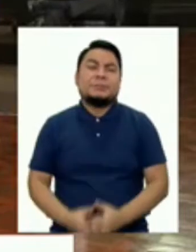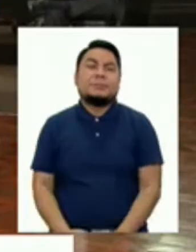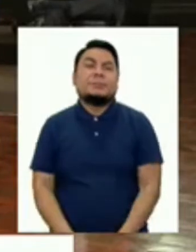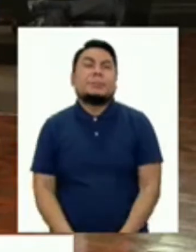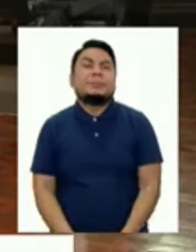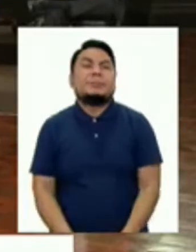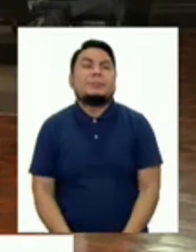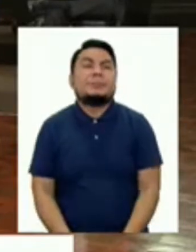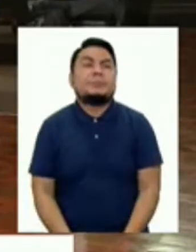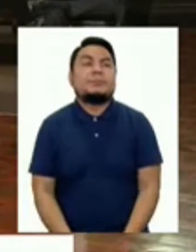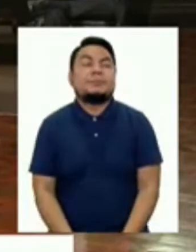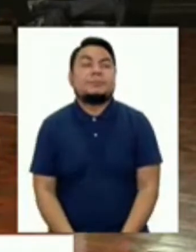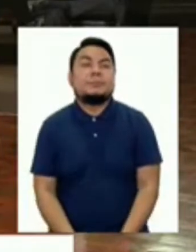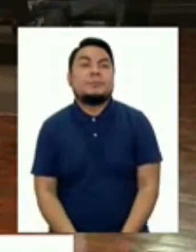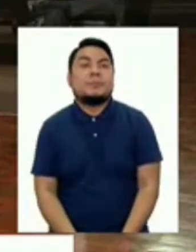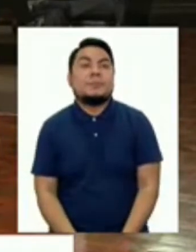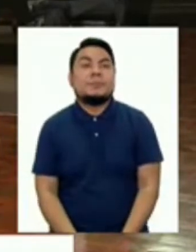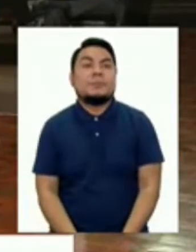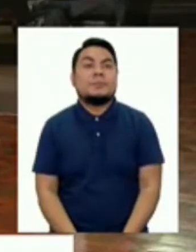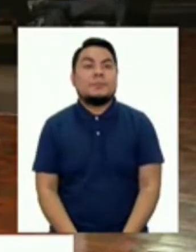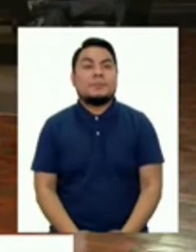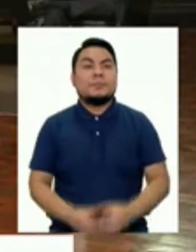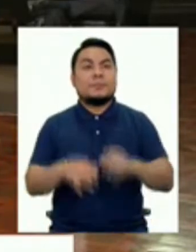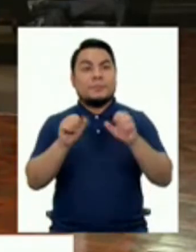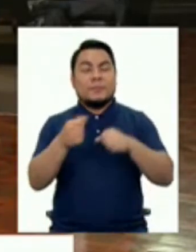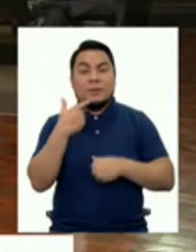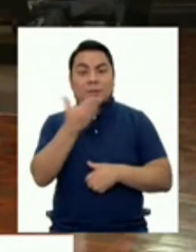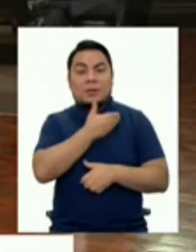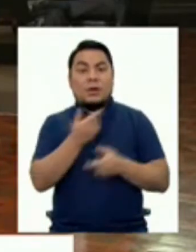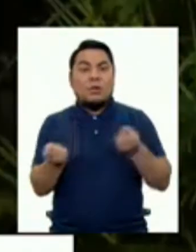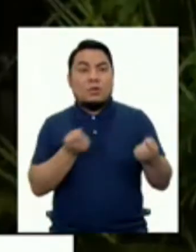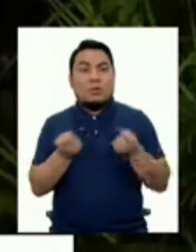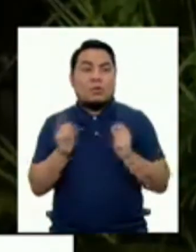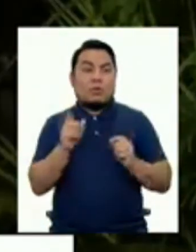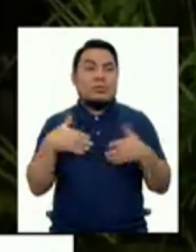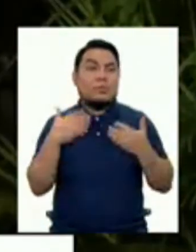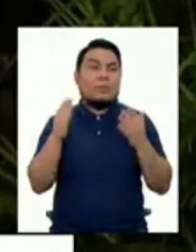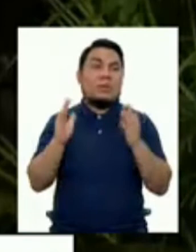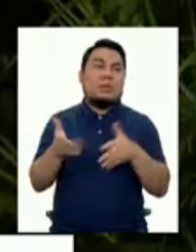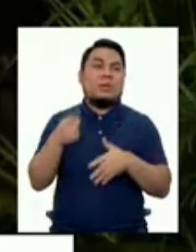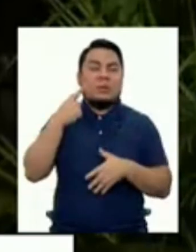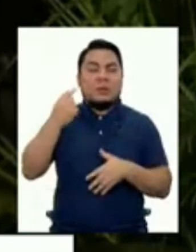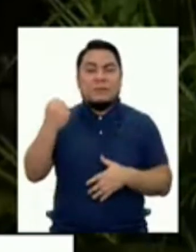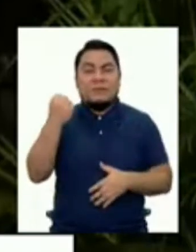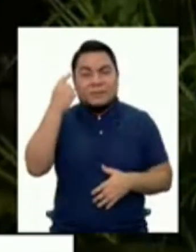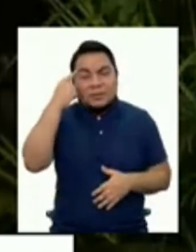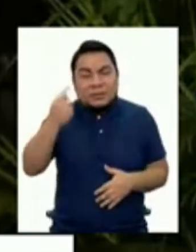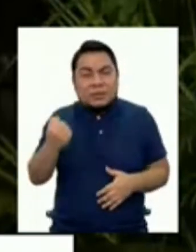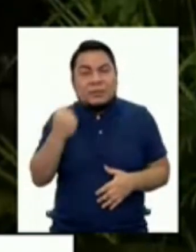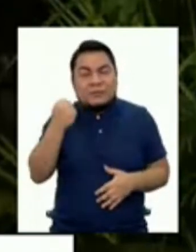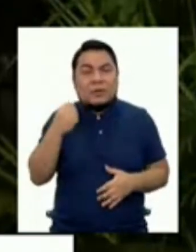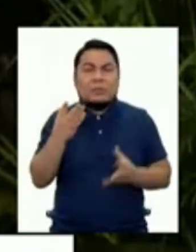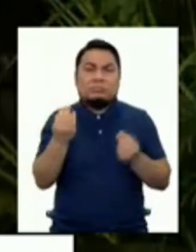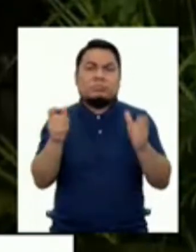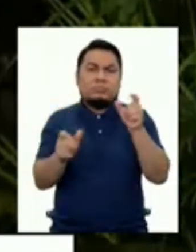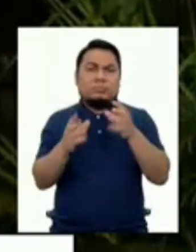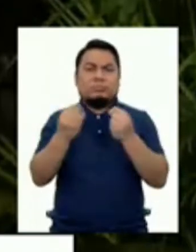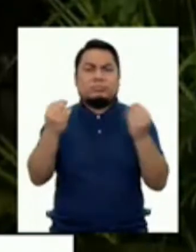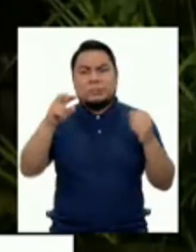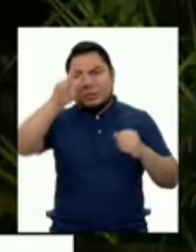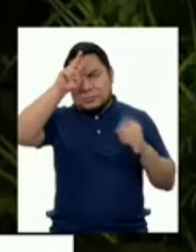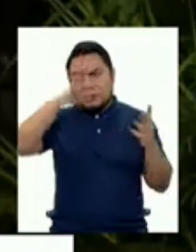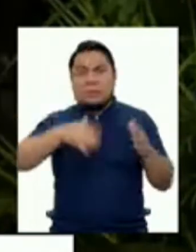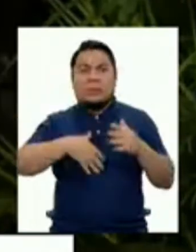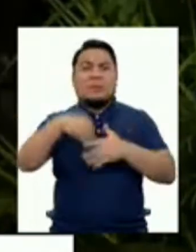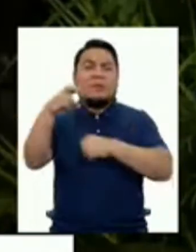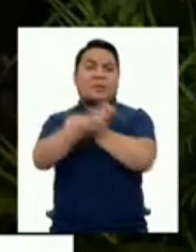Señor presidente, efectivamente, como gobierno no podemos descuidar la fuerte presencia que tenemos de peruanos en el